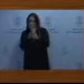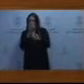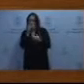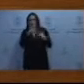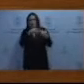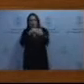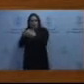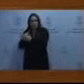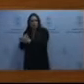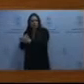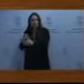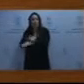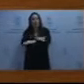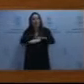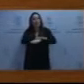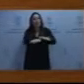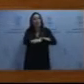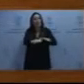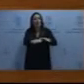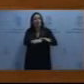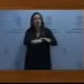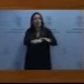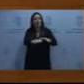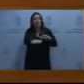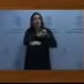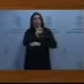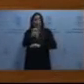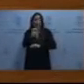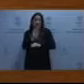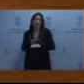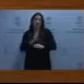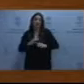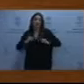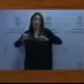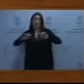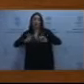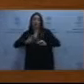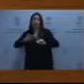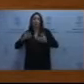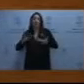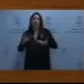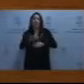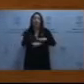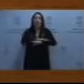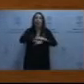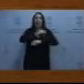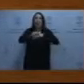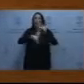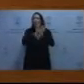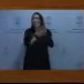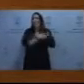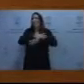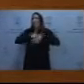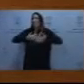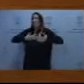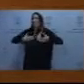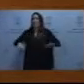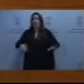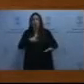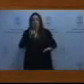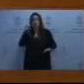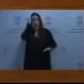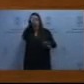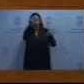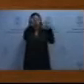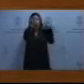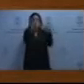obstaculización, un Gobierno que ignora sistemáticamente a la Junta General o un Gobierno que hace lo que le da la gana. Estos argumentos que se han